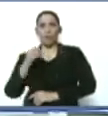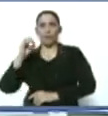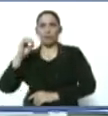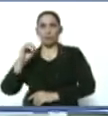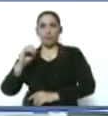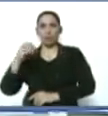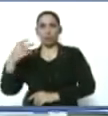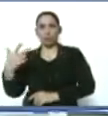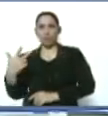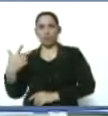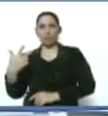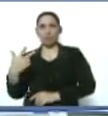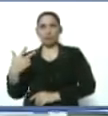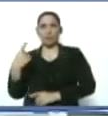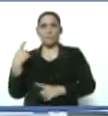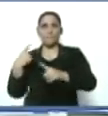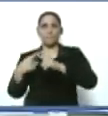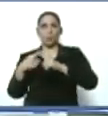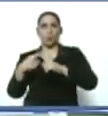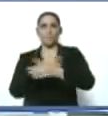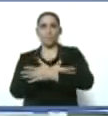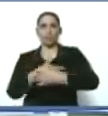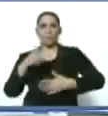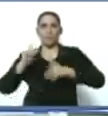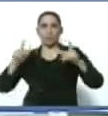0,3 por millón de habitantes.